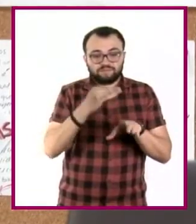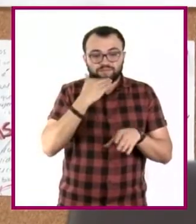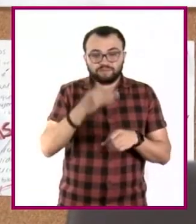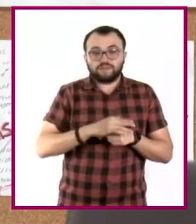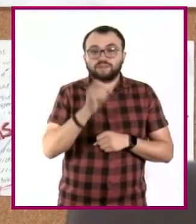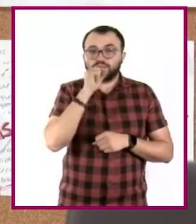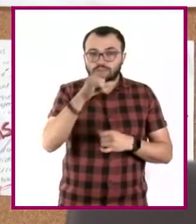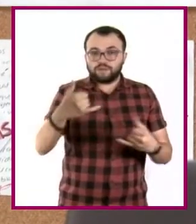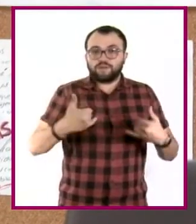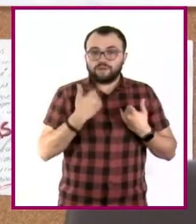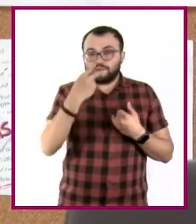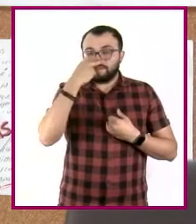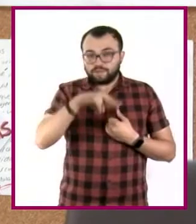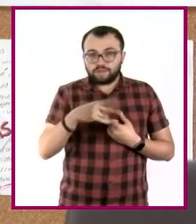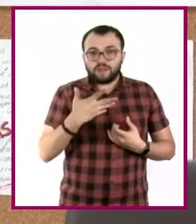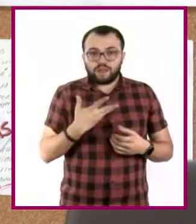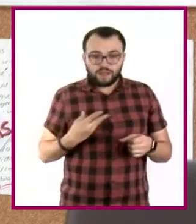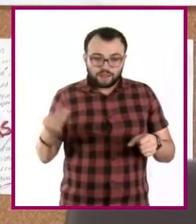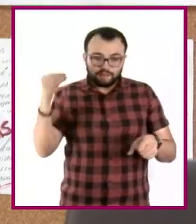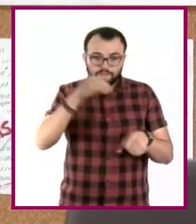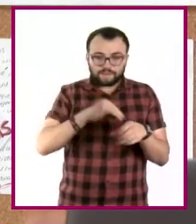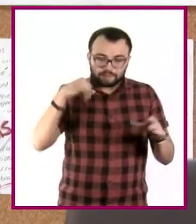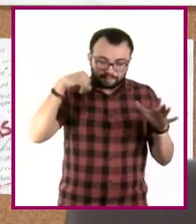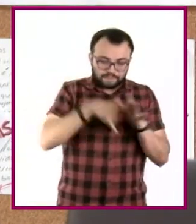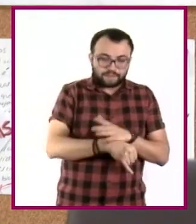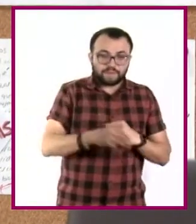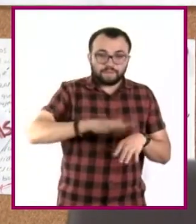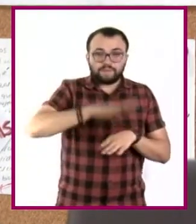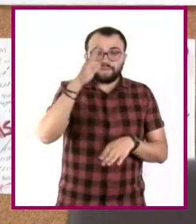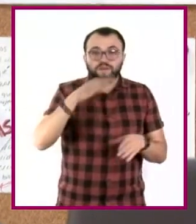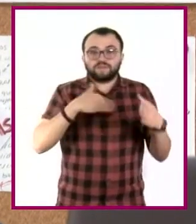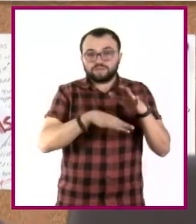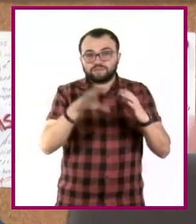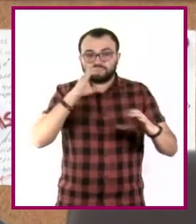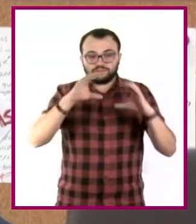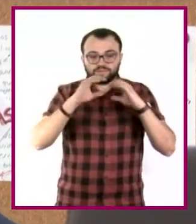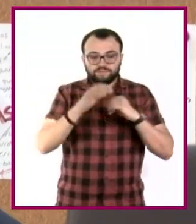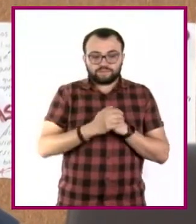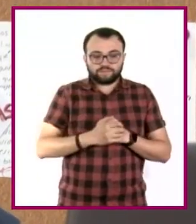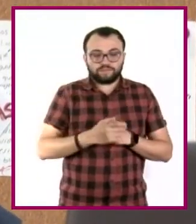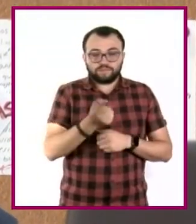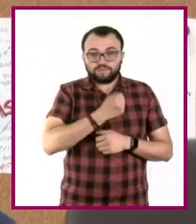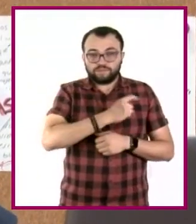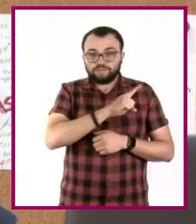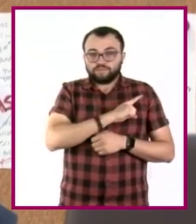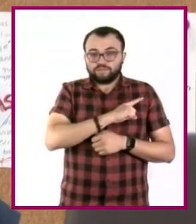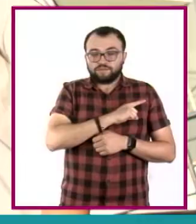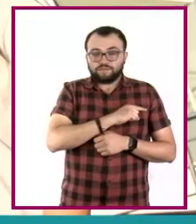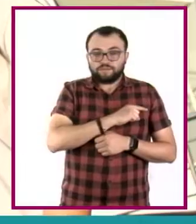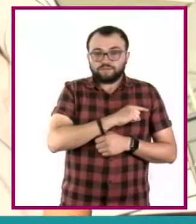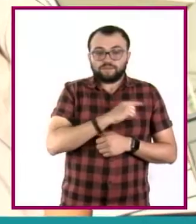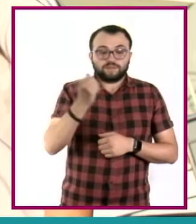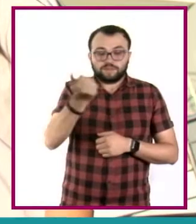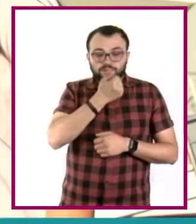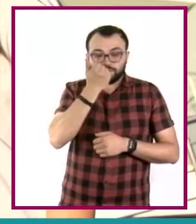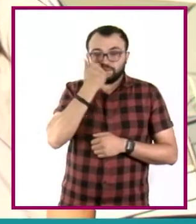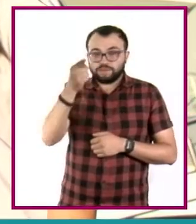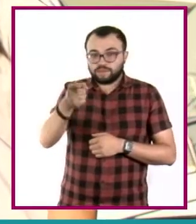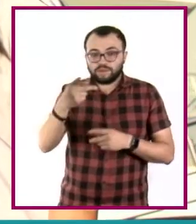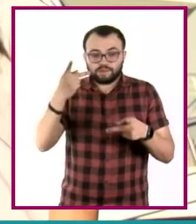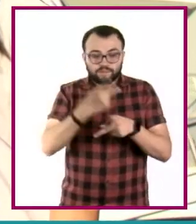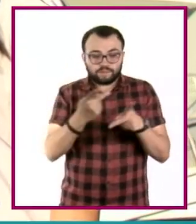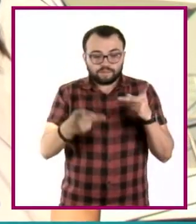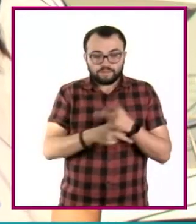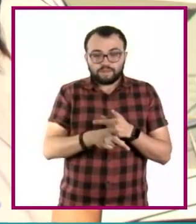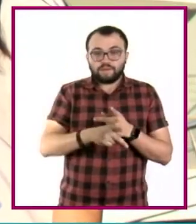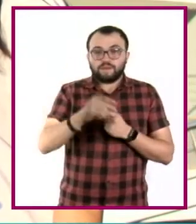jóvenes mexicanos se han adentrado en las tecnologías de información y la comunicación. Las alumnas de prepa en Irapuato, Natalia Jiménez,